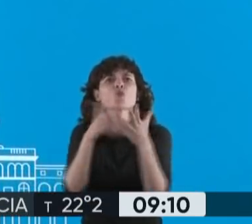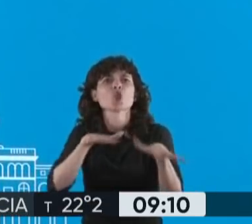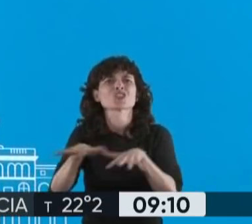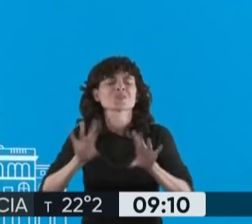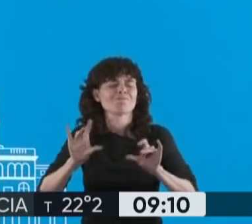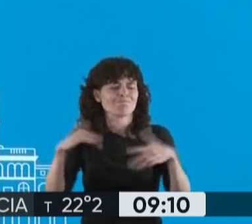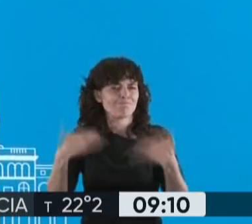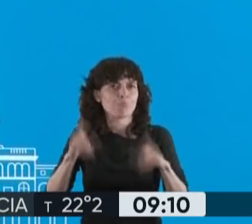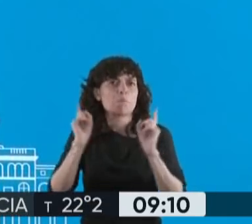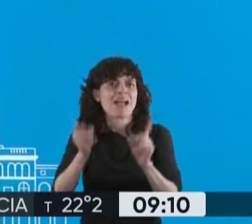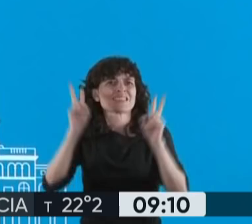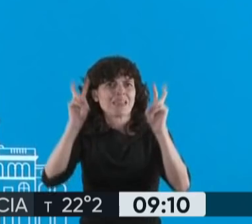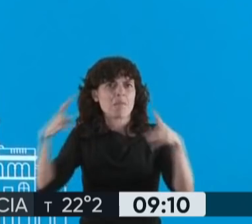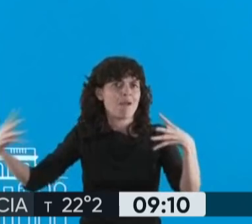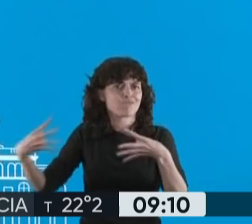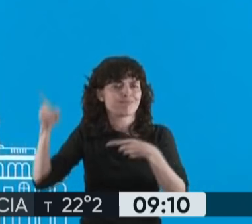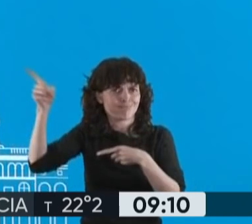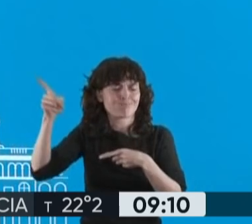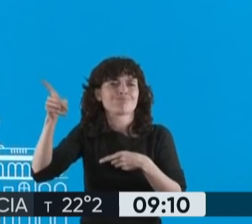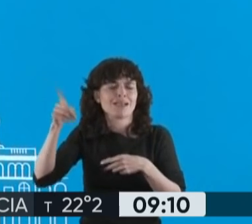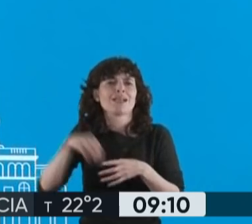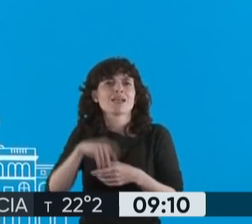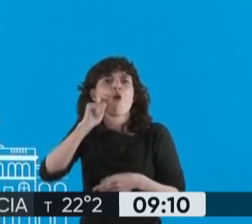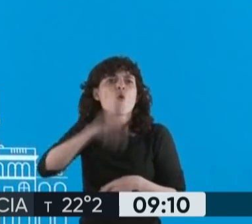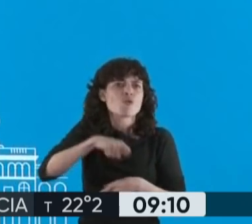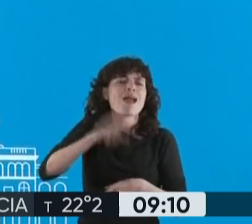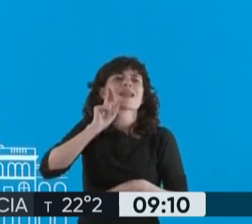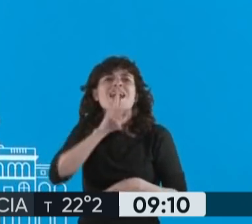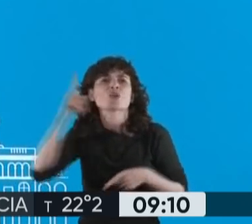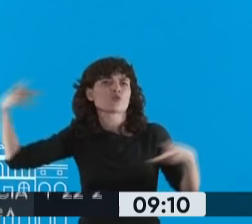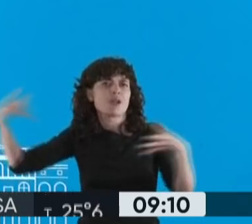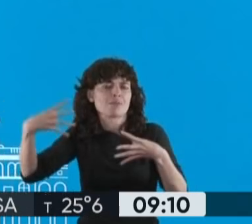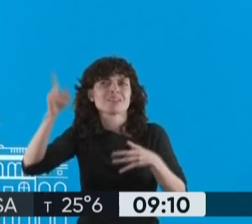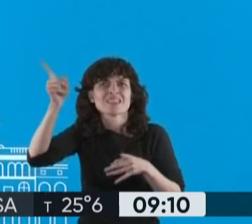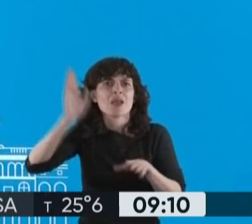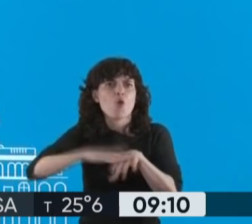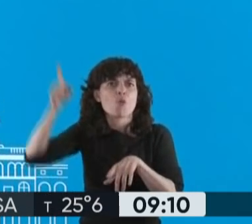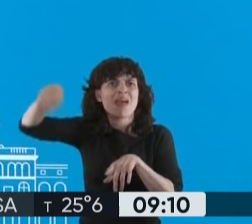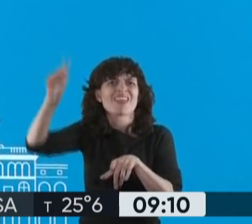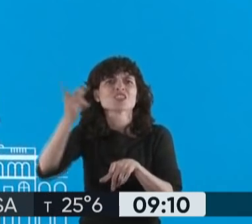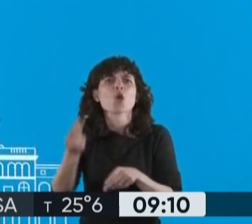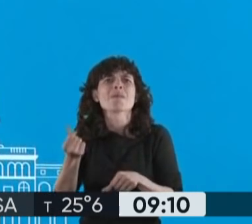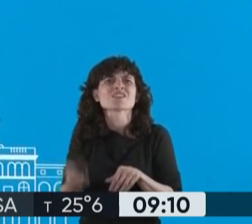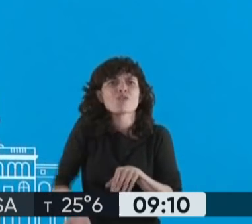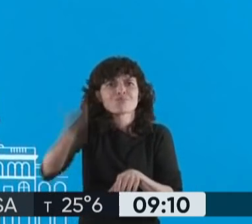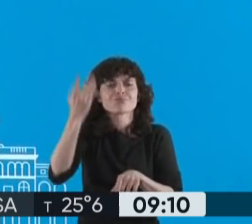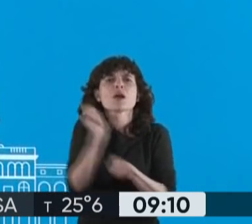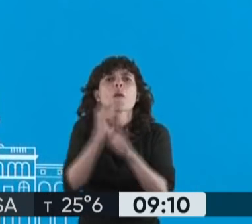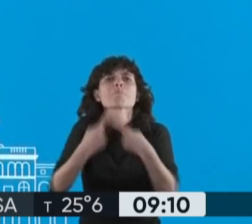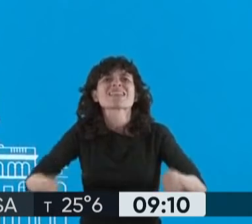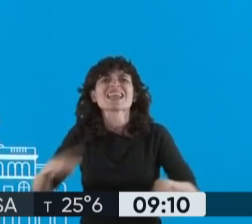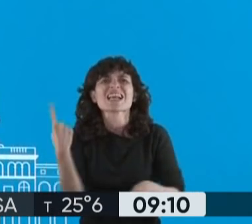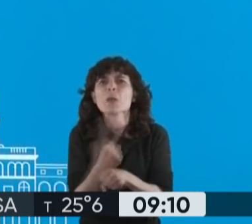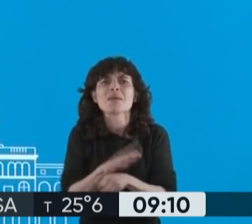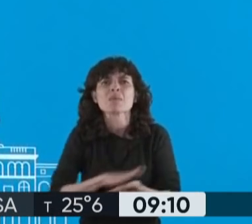atravesado por la guerra y lo que está sucediendo en Ucrania, donde los precios internacionales de las materias primas, de